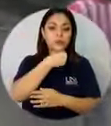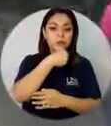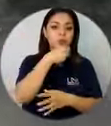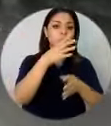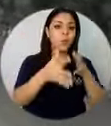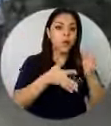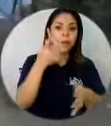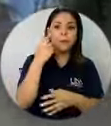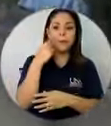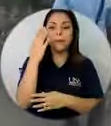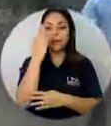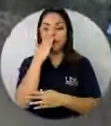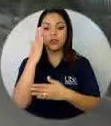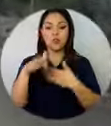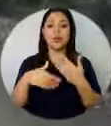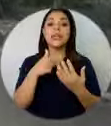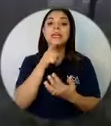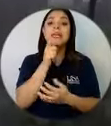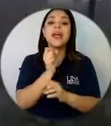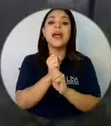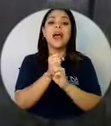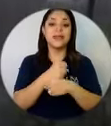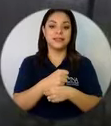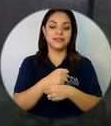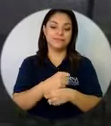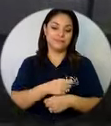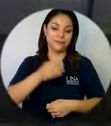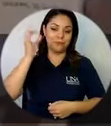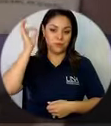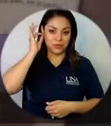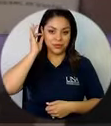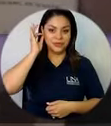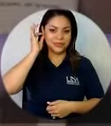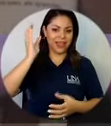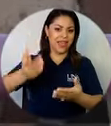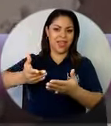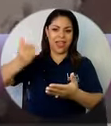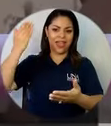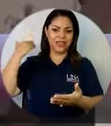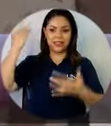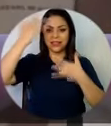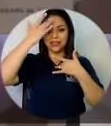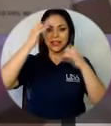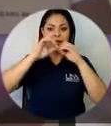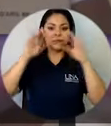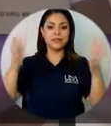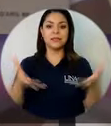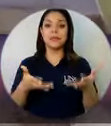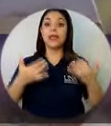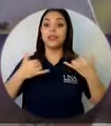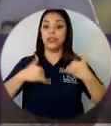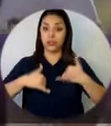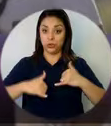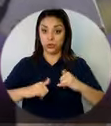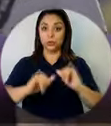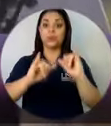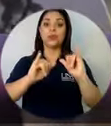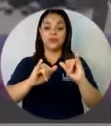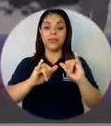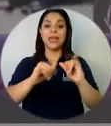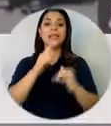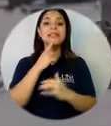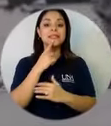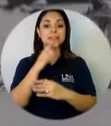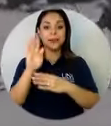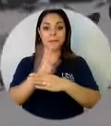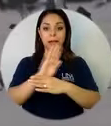El 75% aproximadamente era realizado por mujeres desde antes de la pandemia. Y no es menor. Estamos